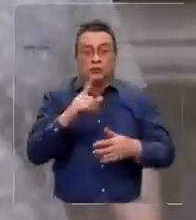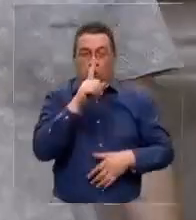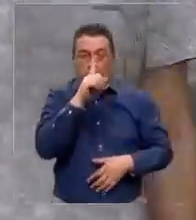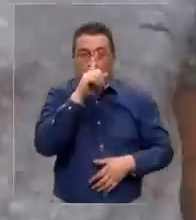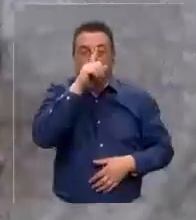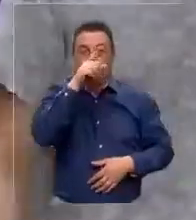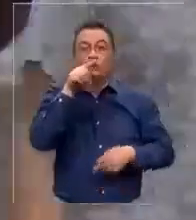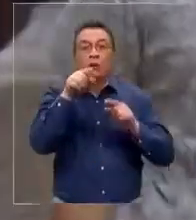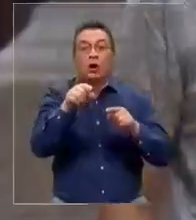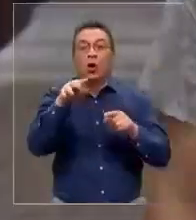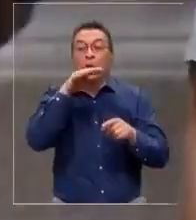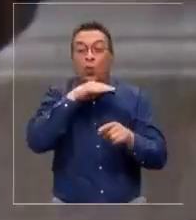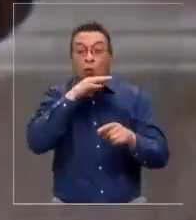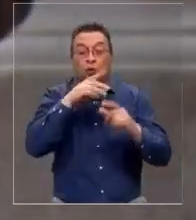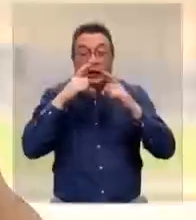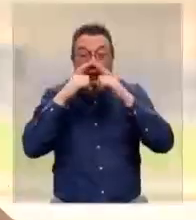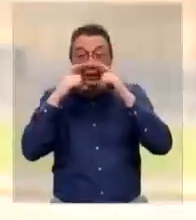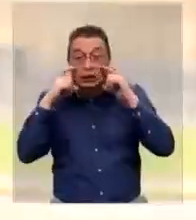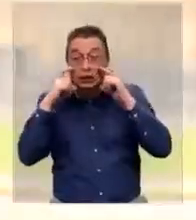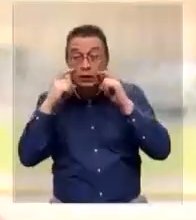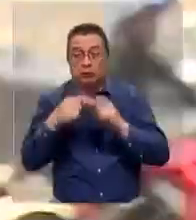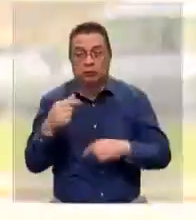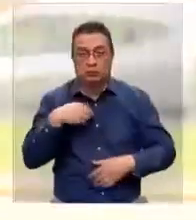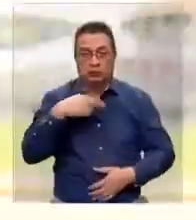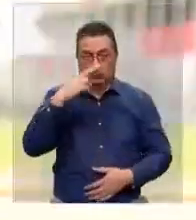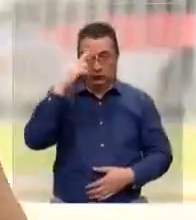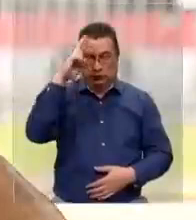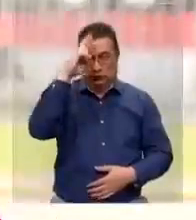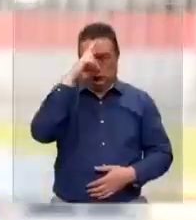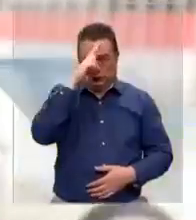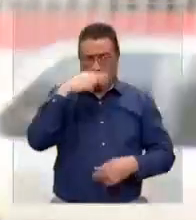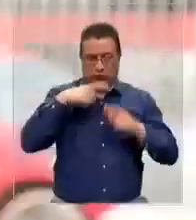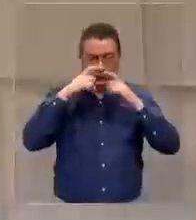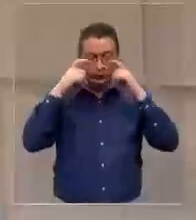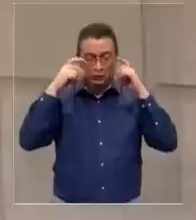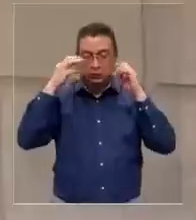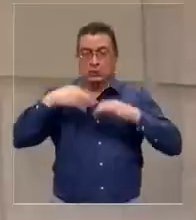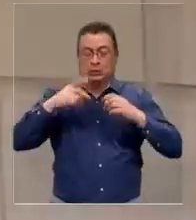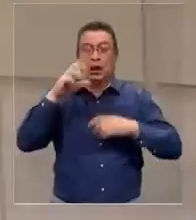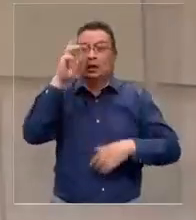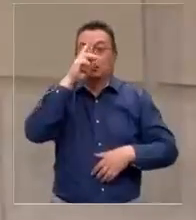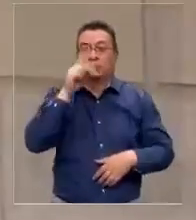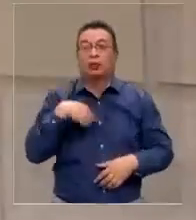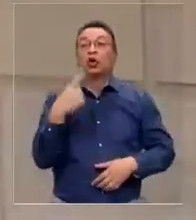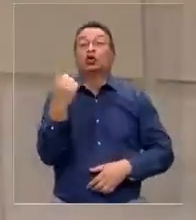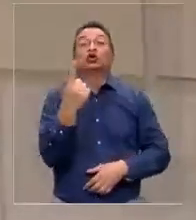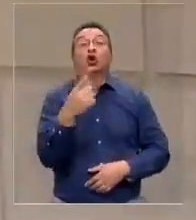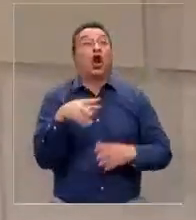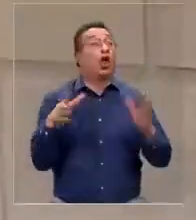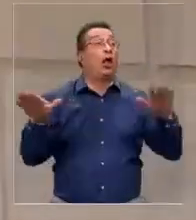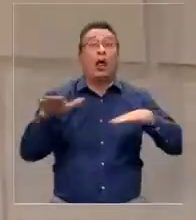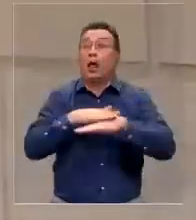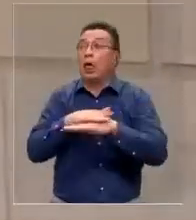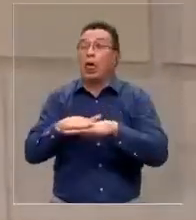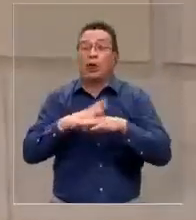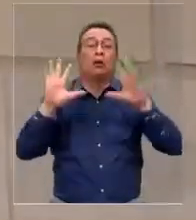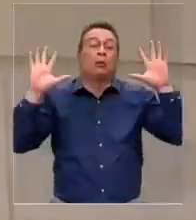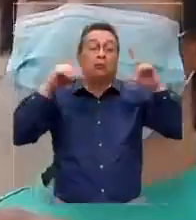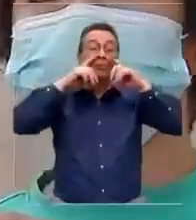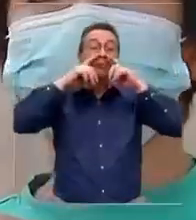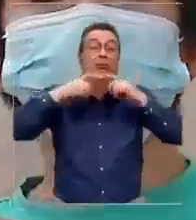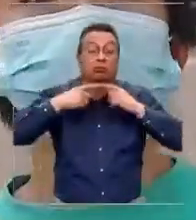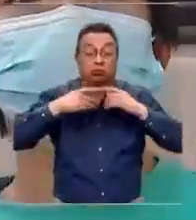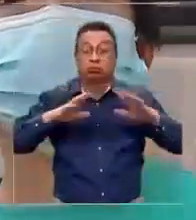usar esta protección. Me encuentro así rara cuando me falta la mascarilla. Cuando ando solito no es necesario, yo